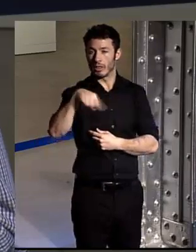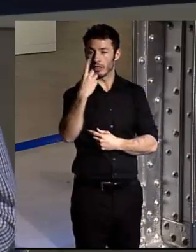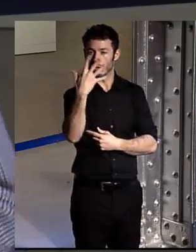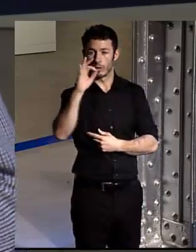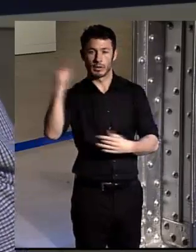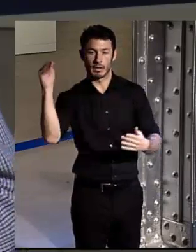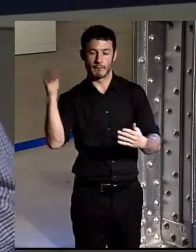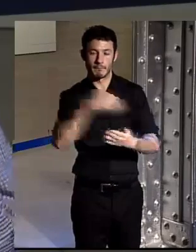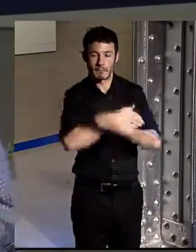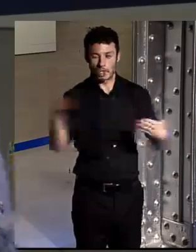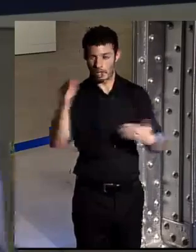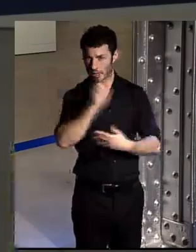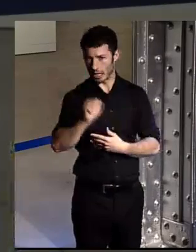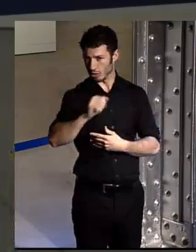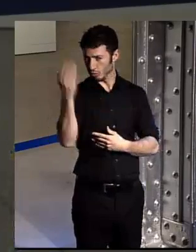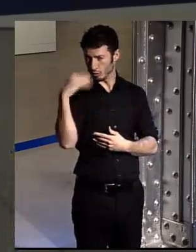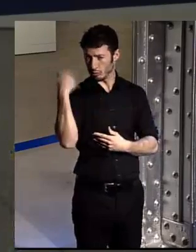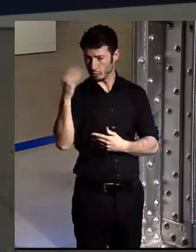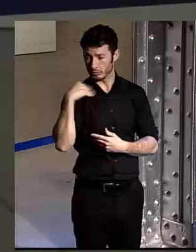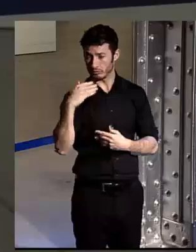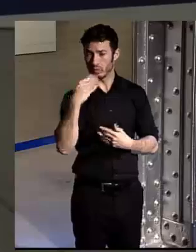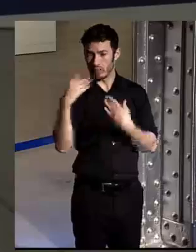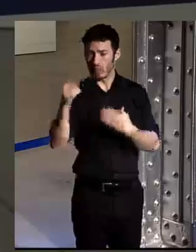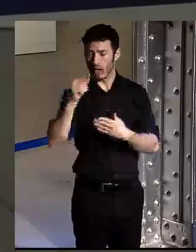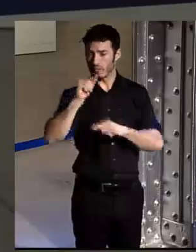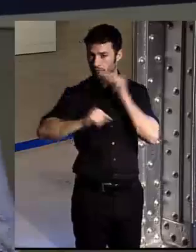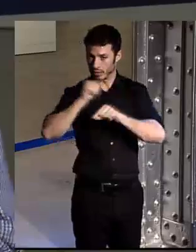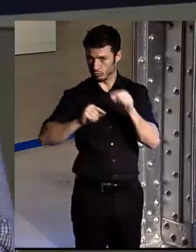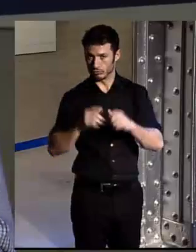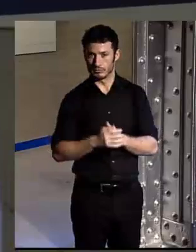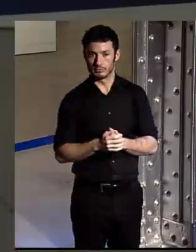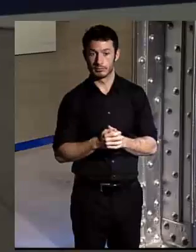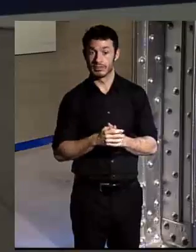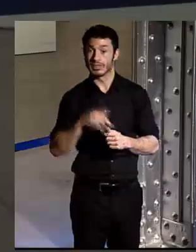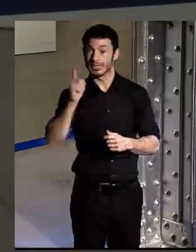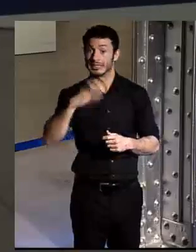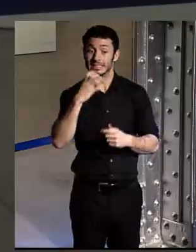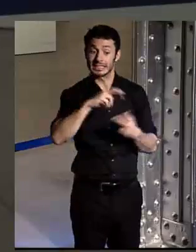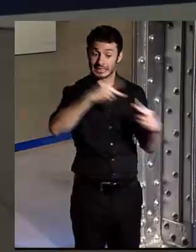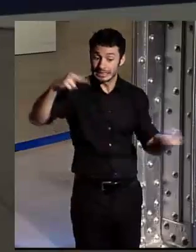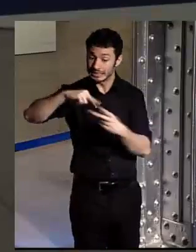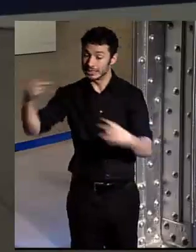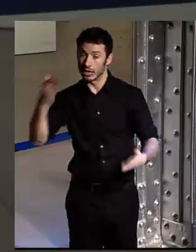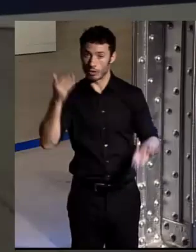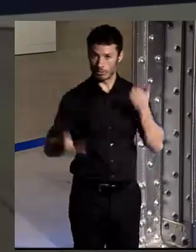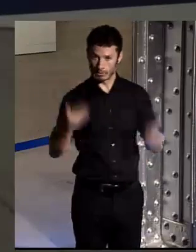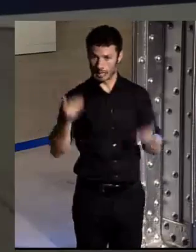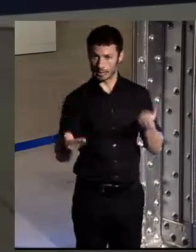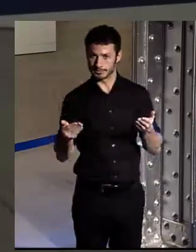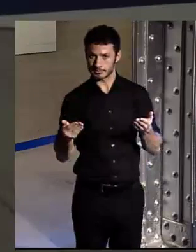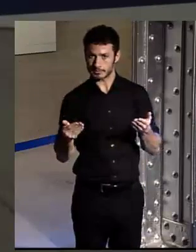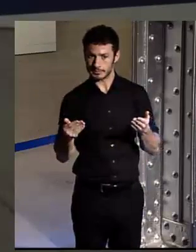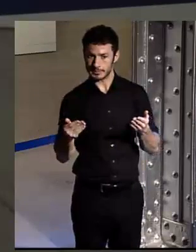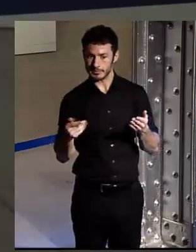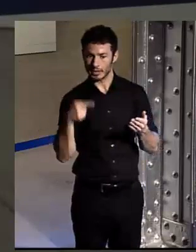fíjate. Y en otros casos sabemos que cuando se secuencian genomas, se comparan los genomas, hay partes